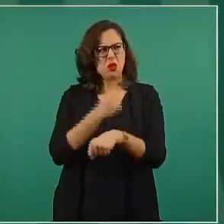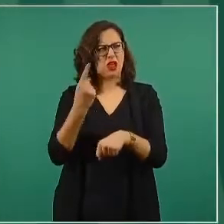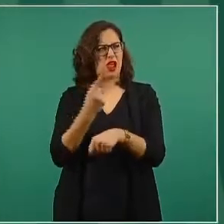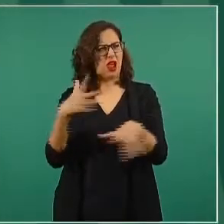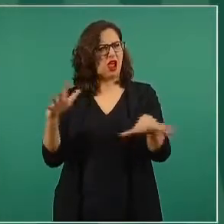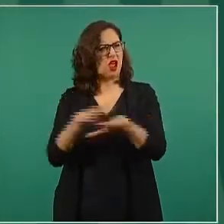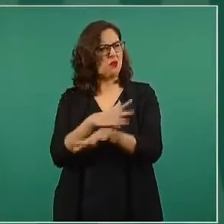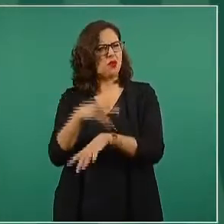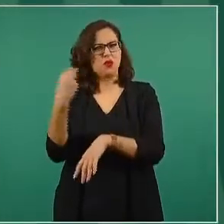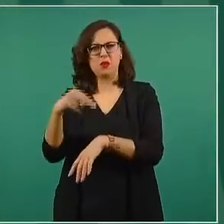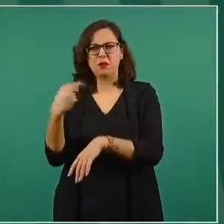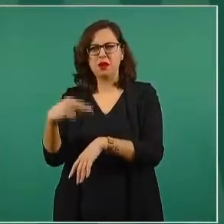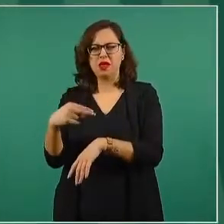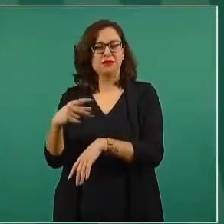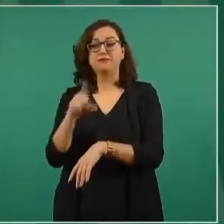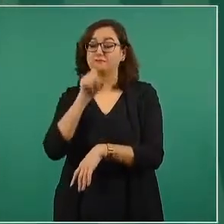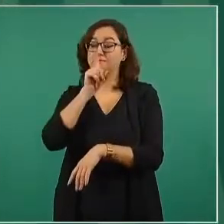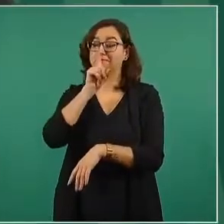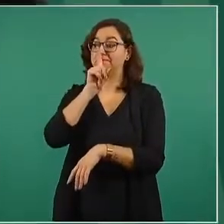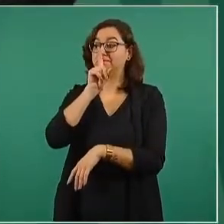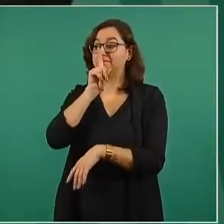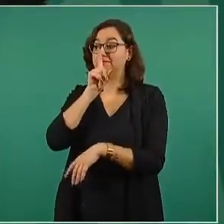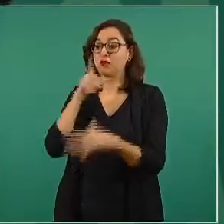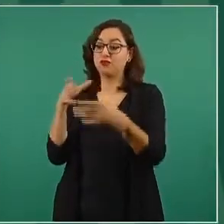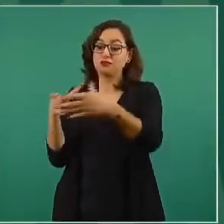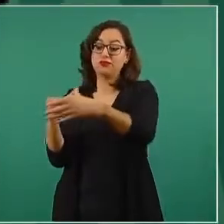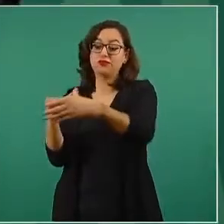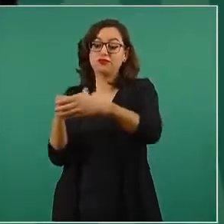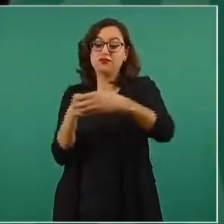¿qué es la sociedad civil? Pues es un sector